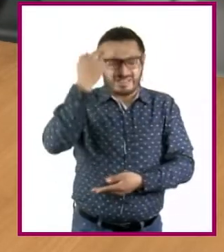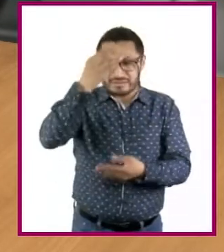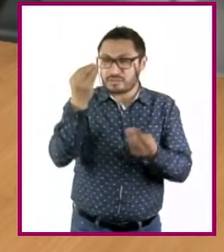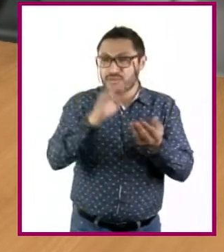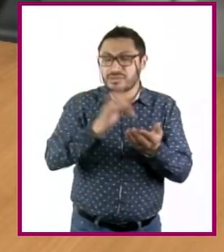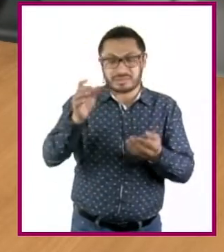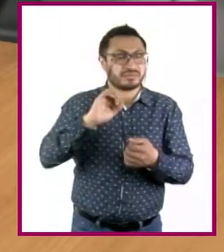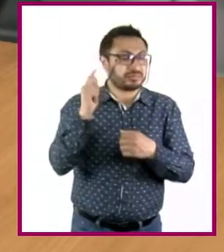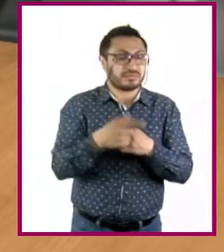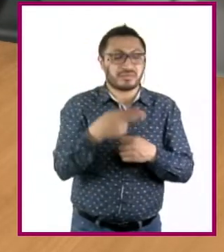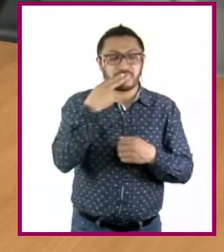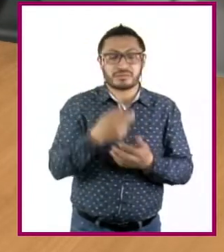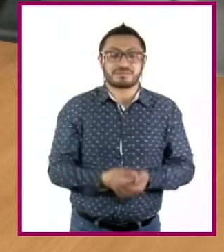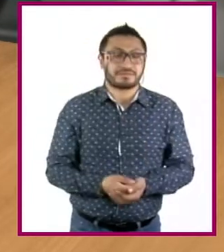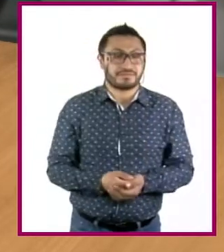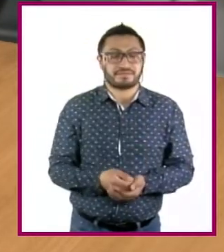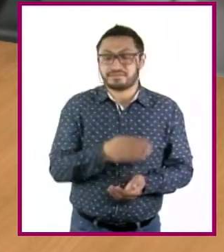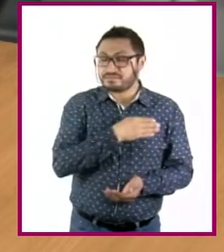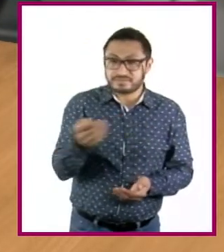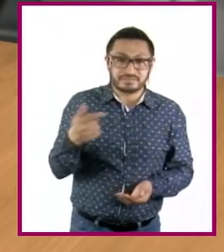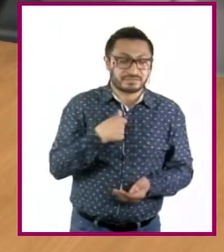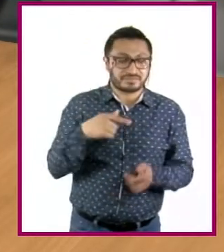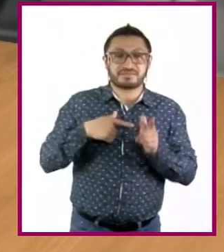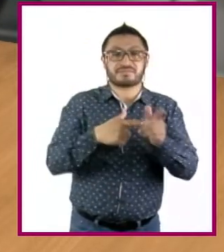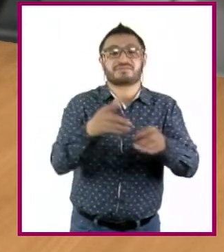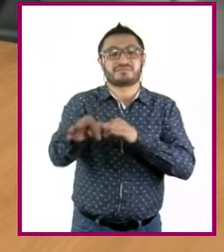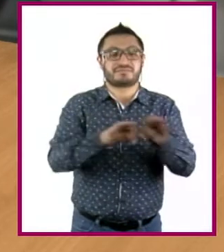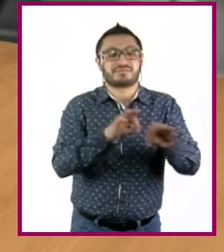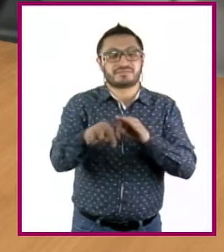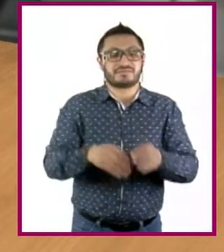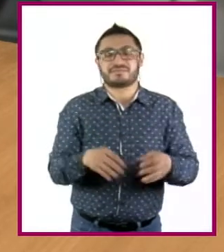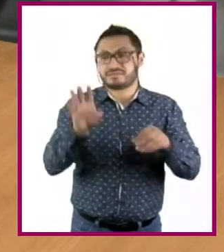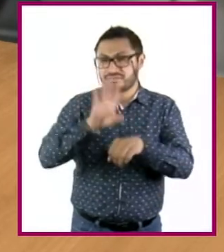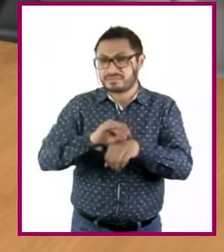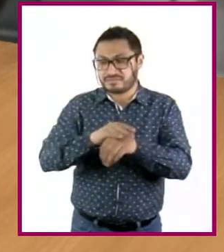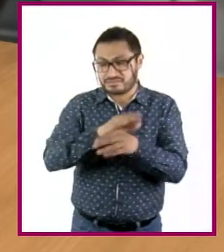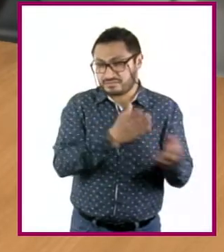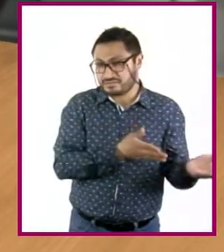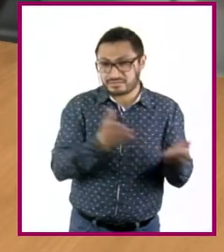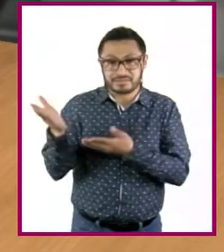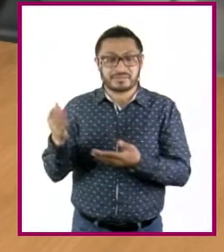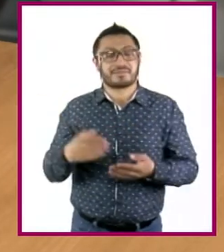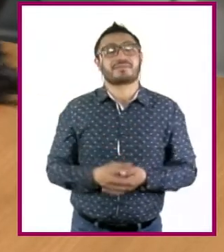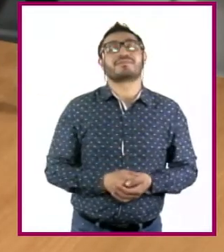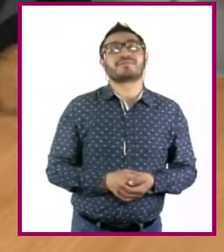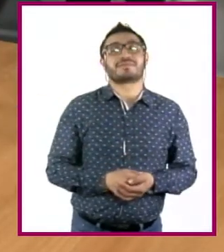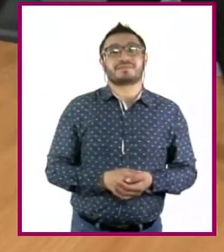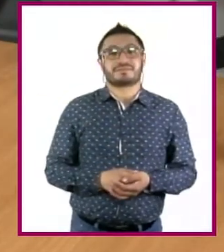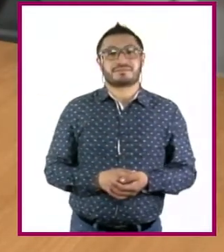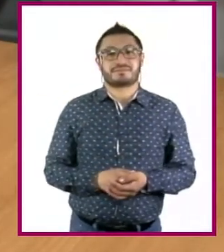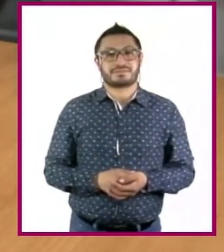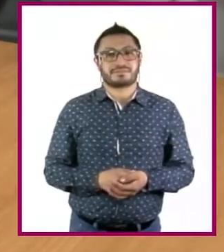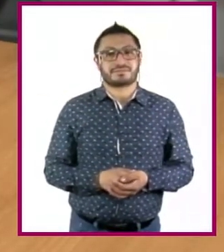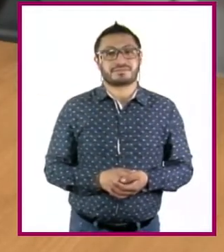puede servir. Bueno, tengo que seguir trabajando. Con permiso, jóvenes. Propio.